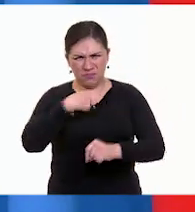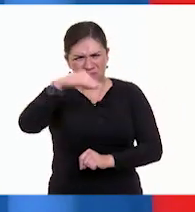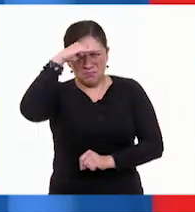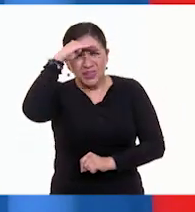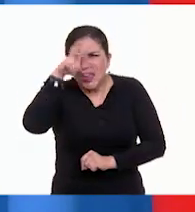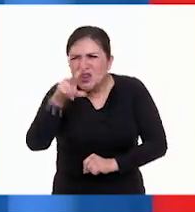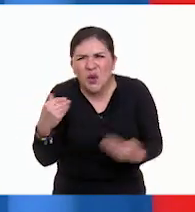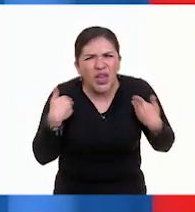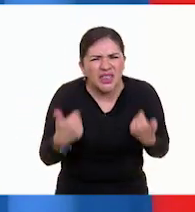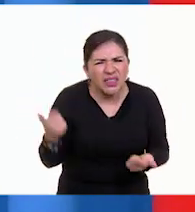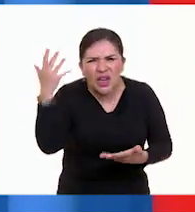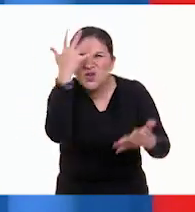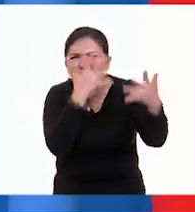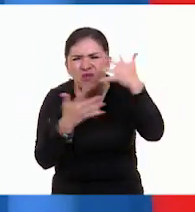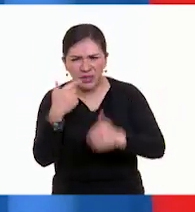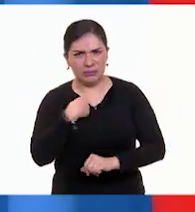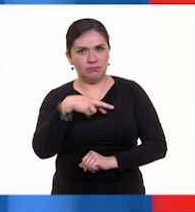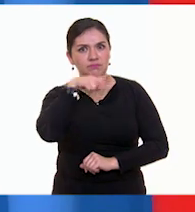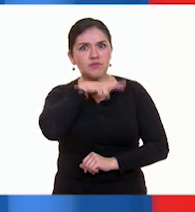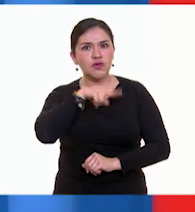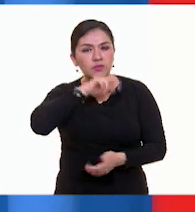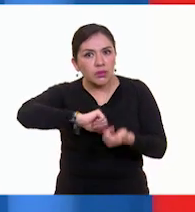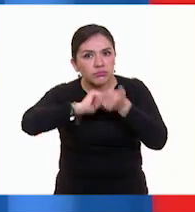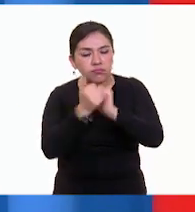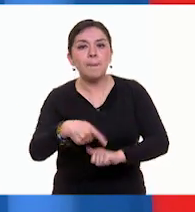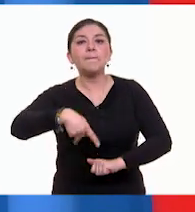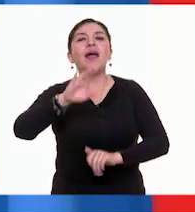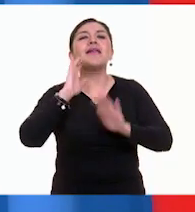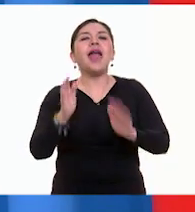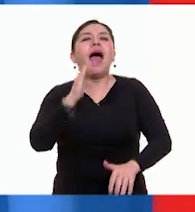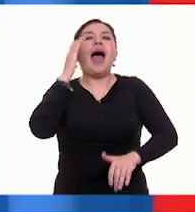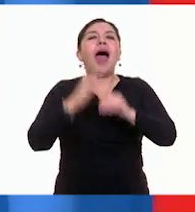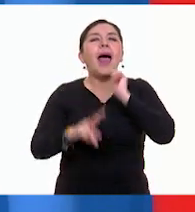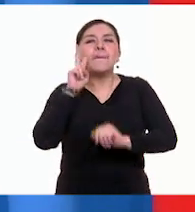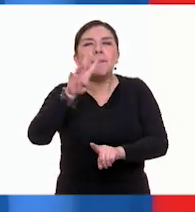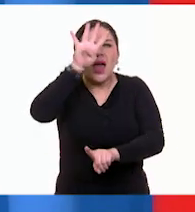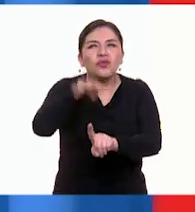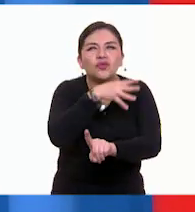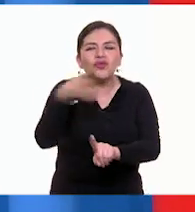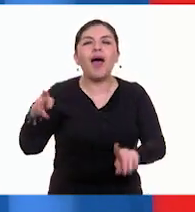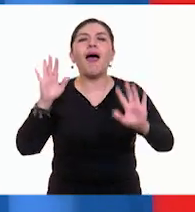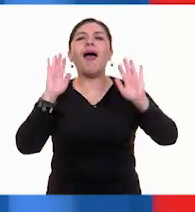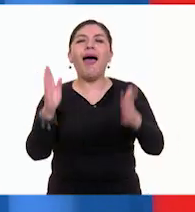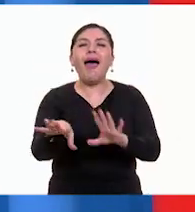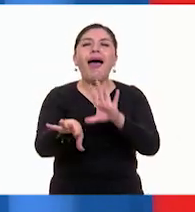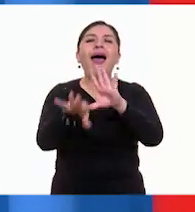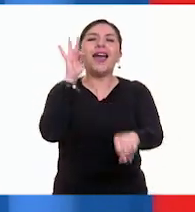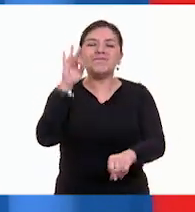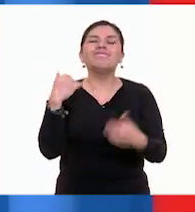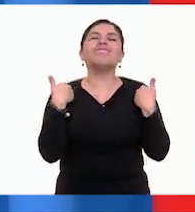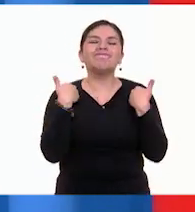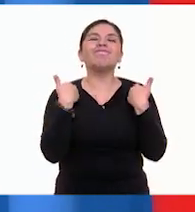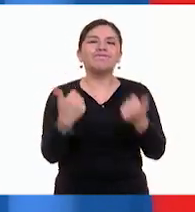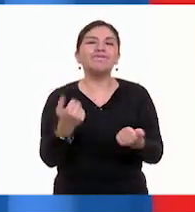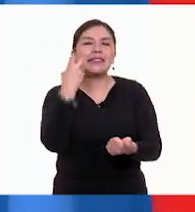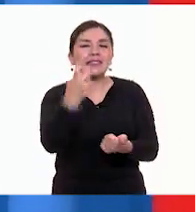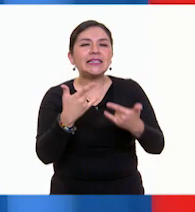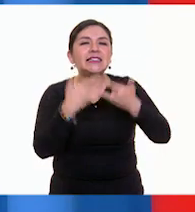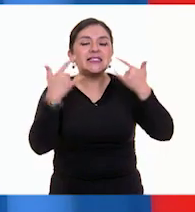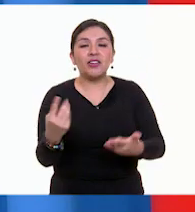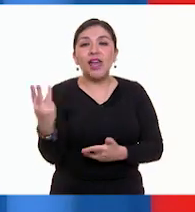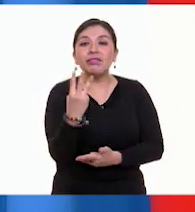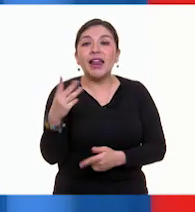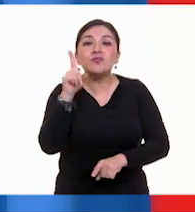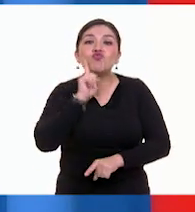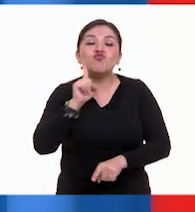estaba entendiendo nada y estaba preocupándome, pero al final, al ver las tablas, todo tuvo más sentido y ya logré comprender la historia de las 3